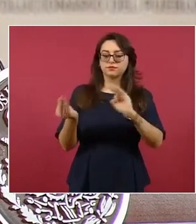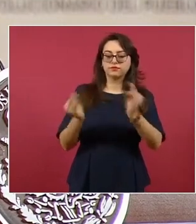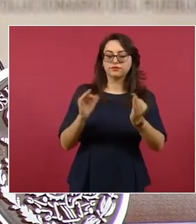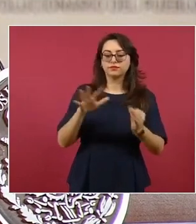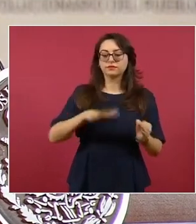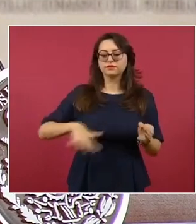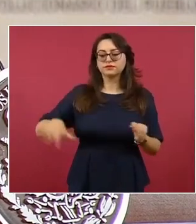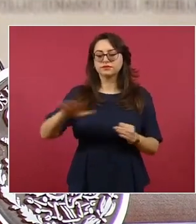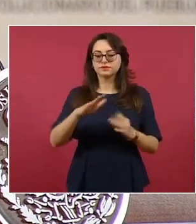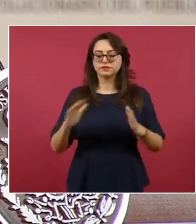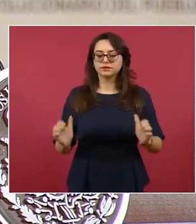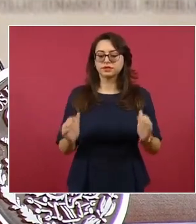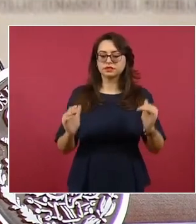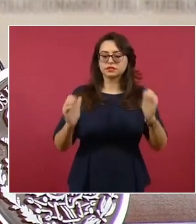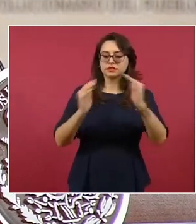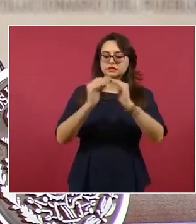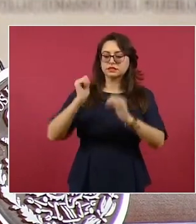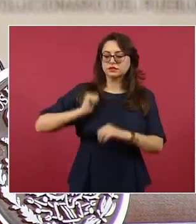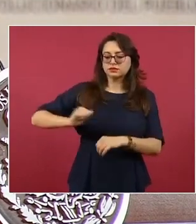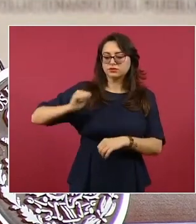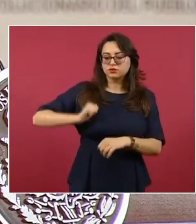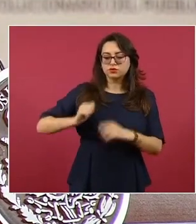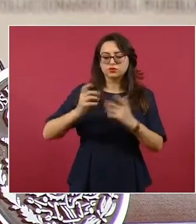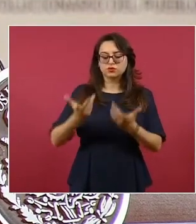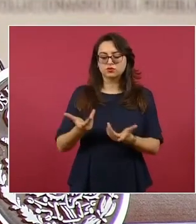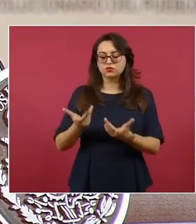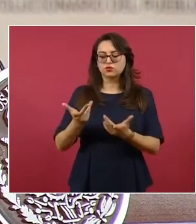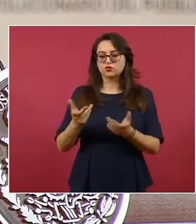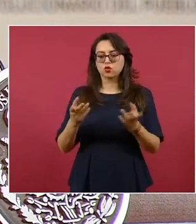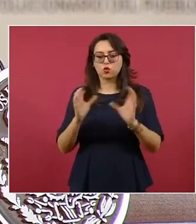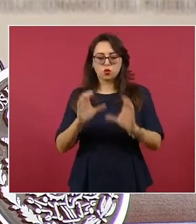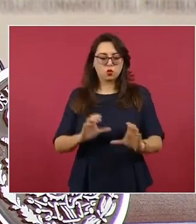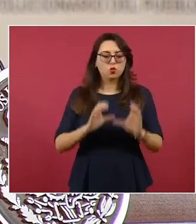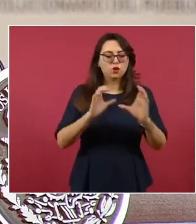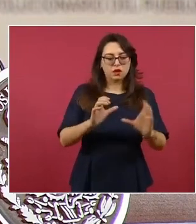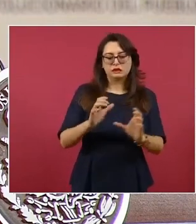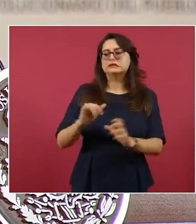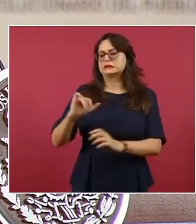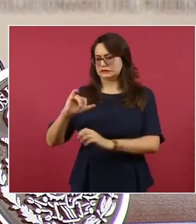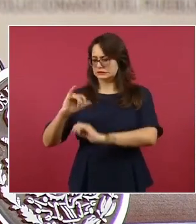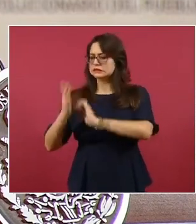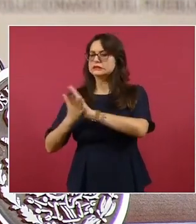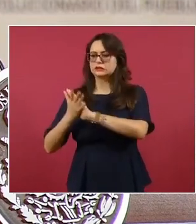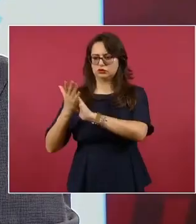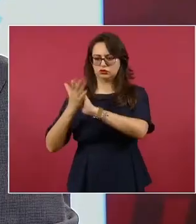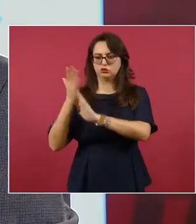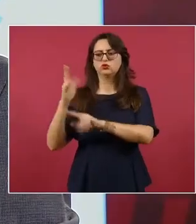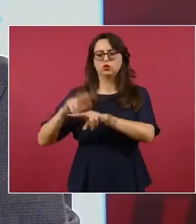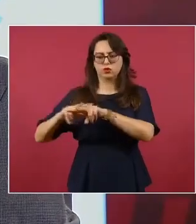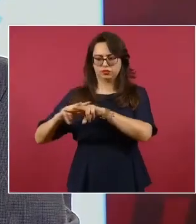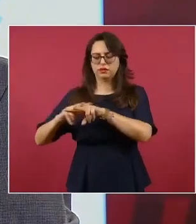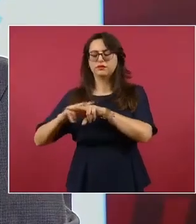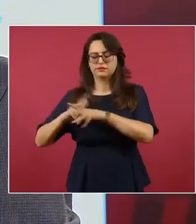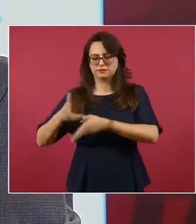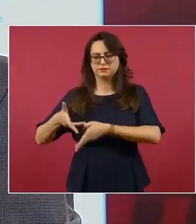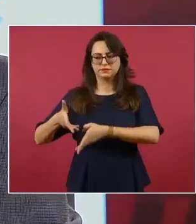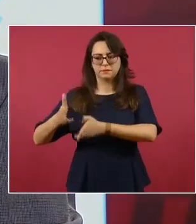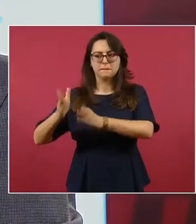de cuidar que esta gran obra prioritaria cuide, conserve